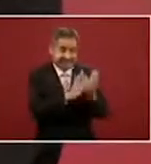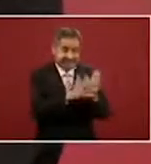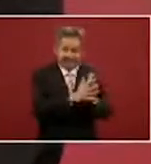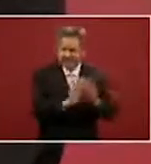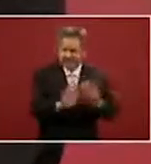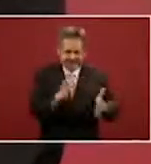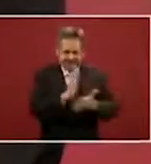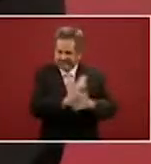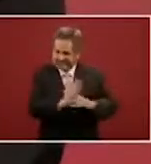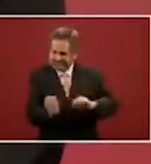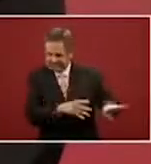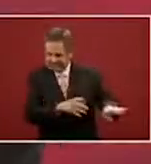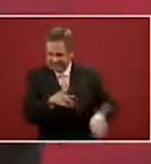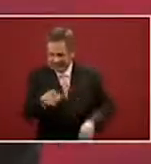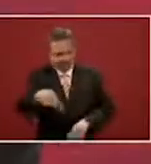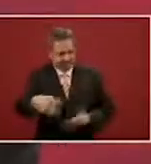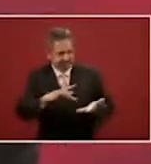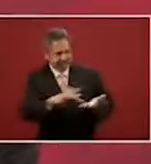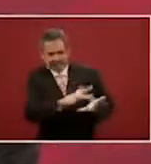ayudan,